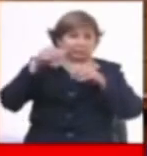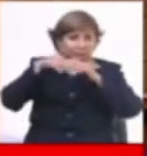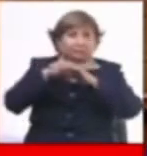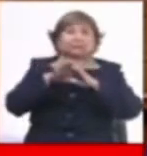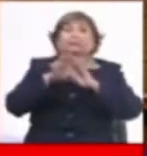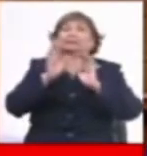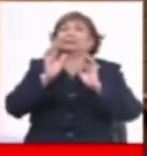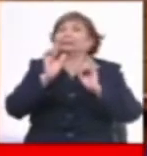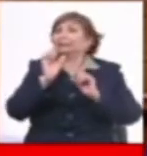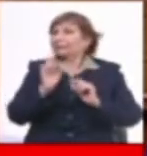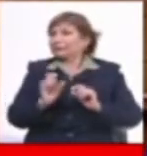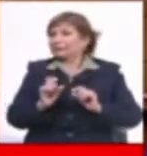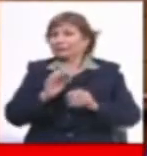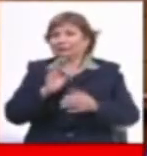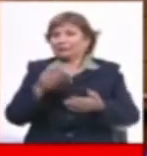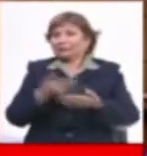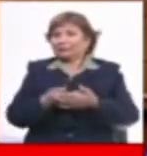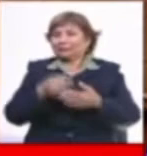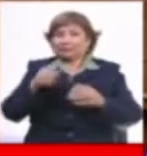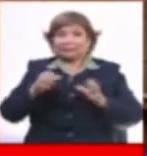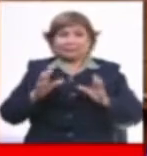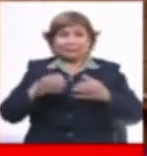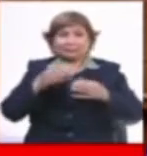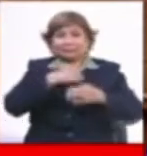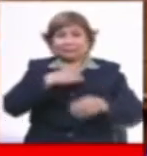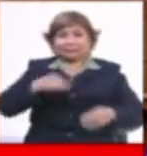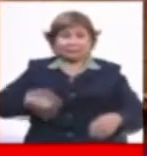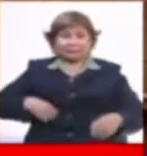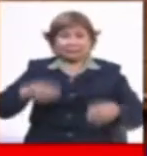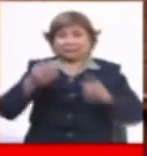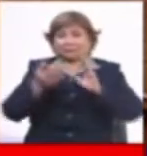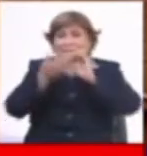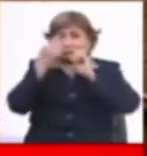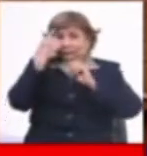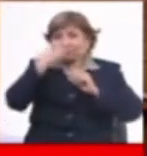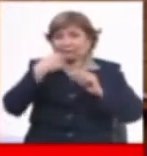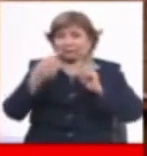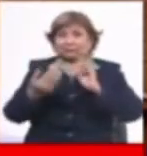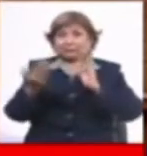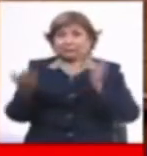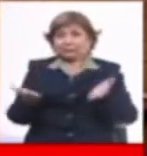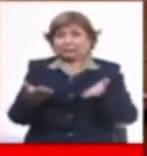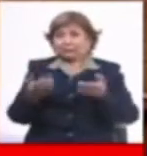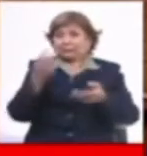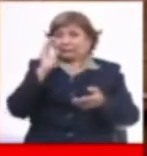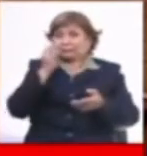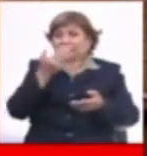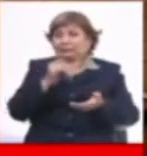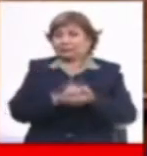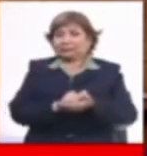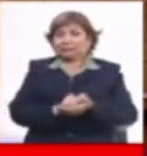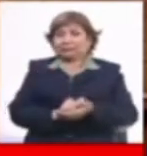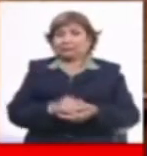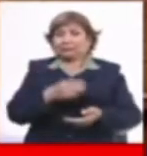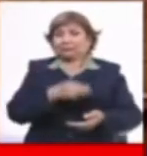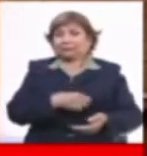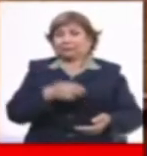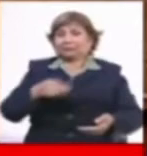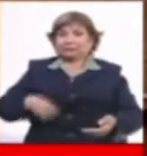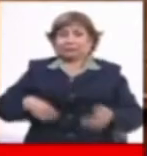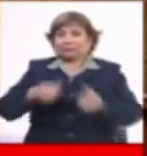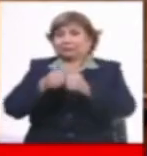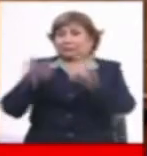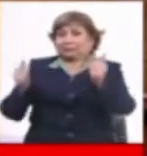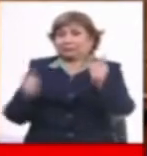palacio este es el gabinete formal que da la cara aquí pero parece ser que hay un gabinete detrás